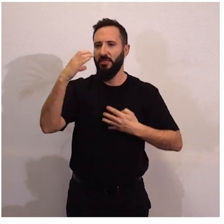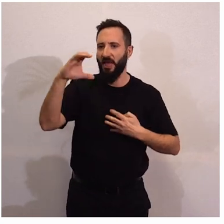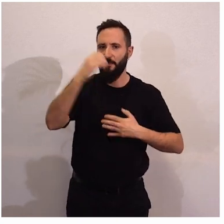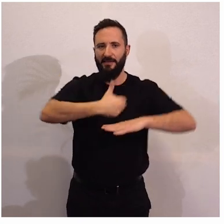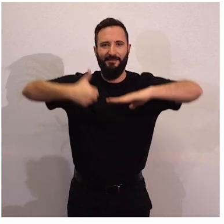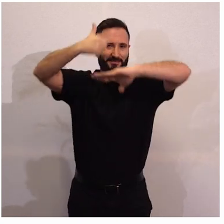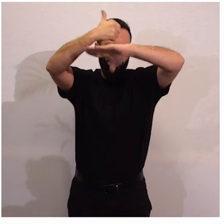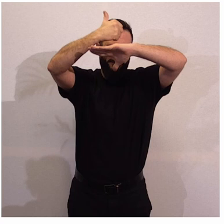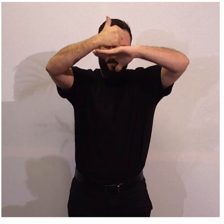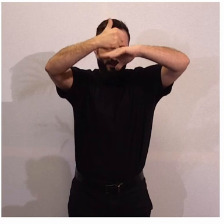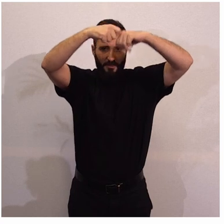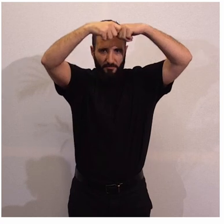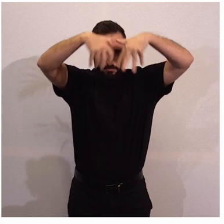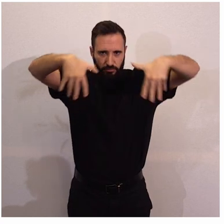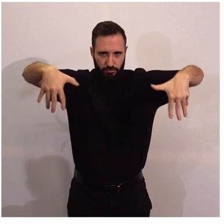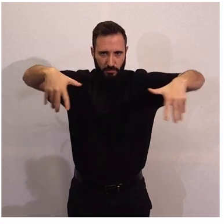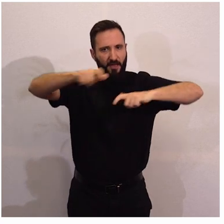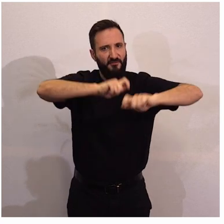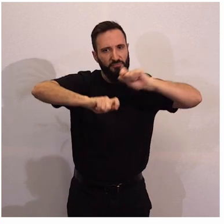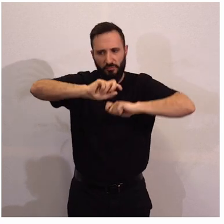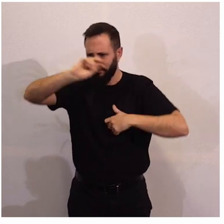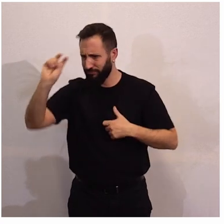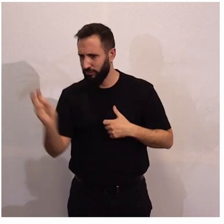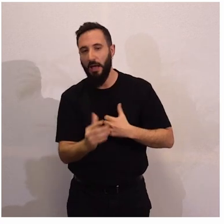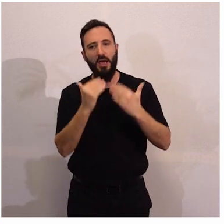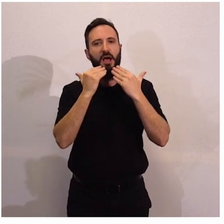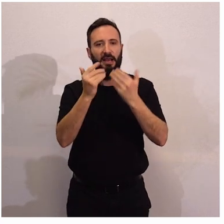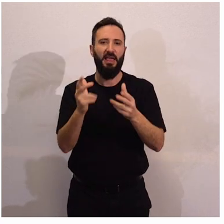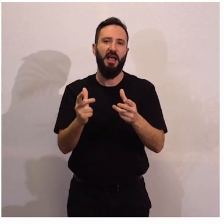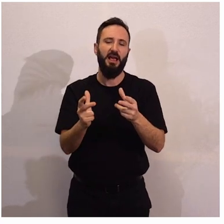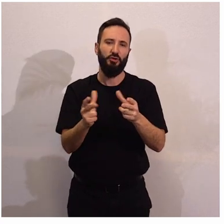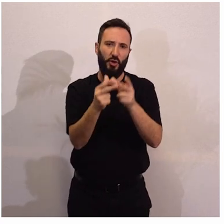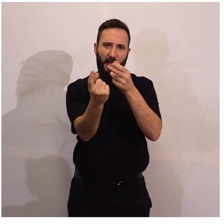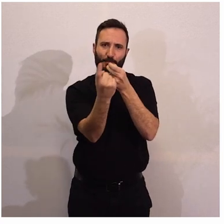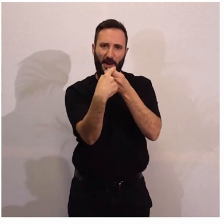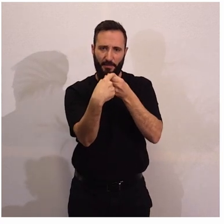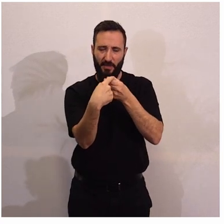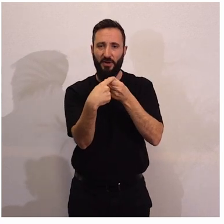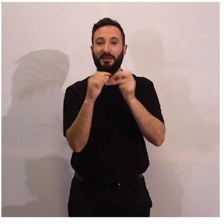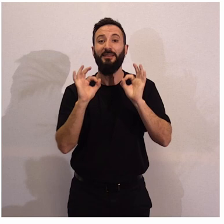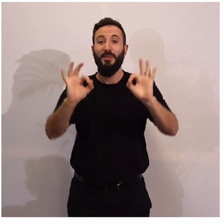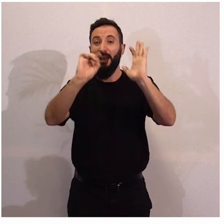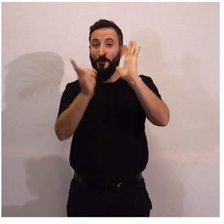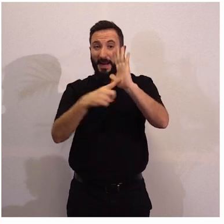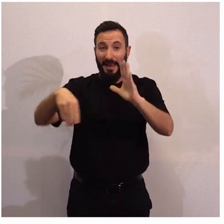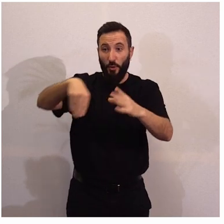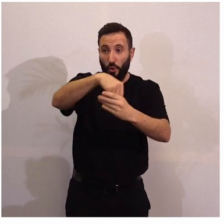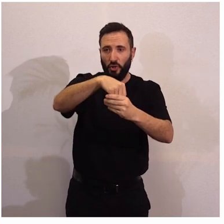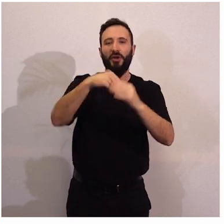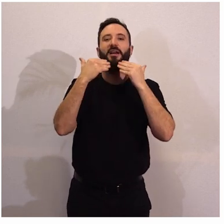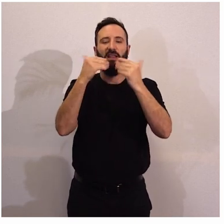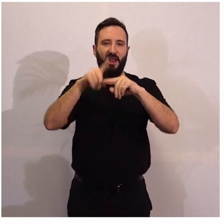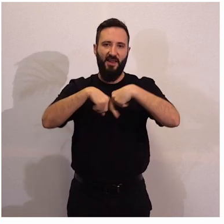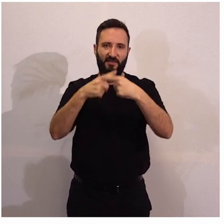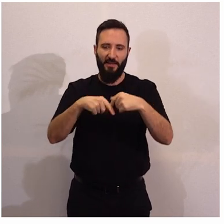Cabeza. Imposible. Y eso se ha dado gracias a la participación. En el caso de Plena Inclusión, además, con familias